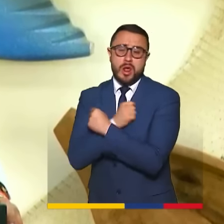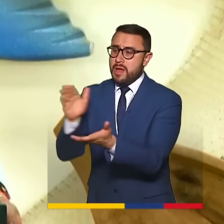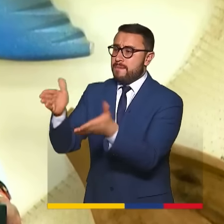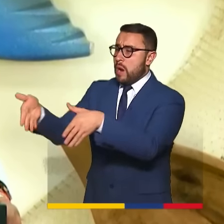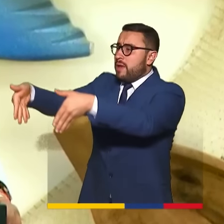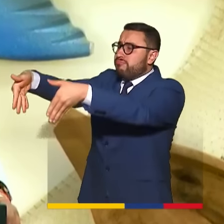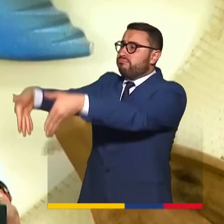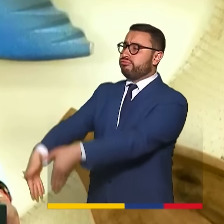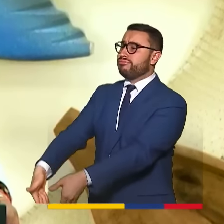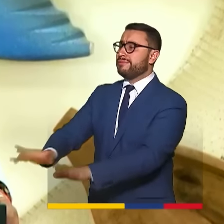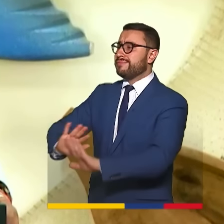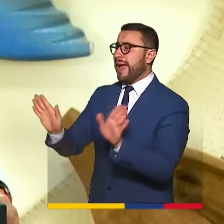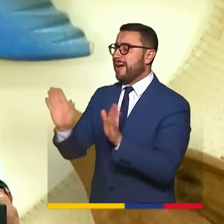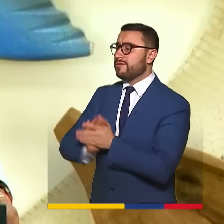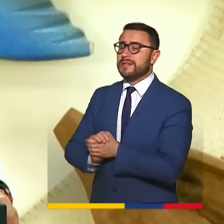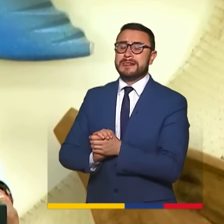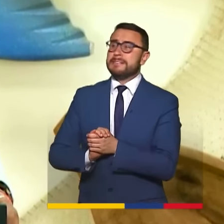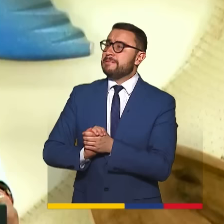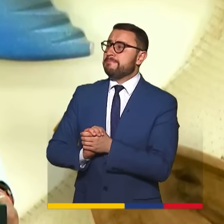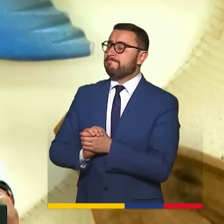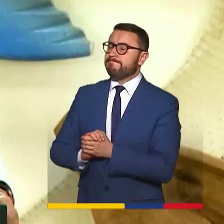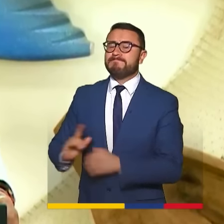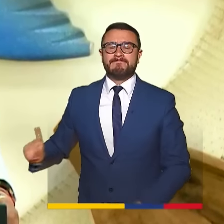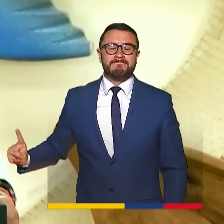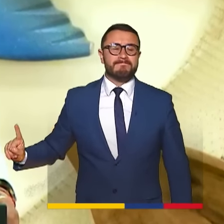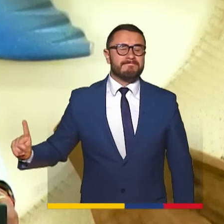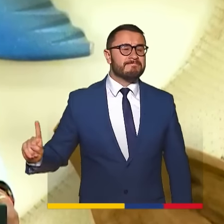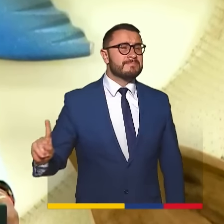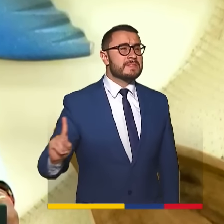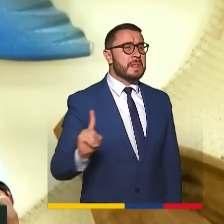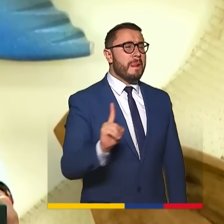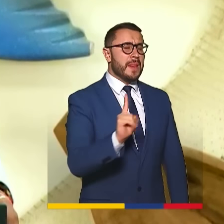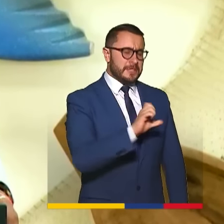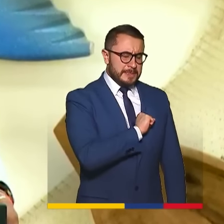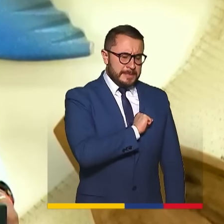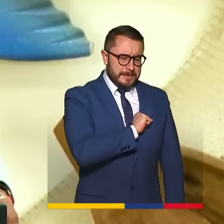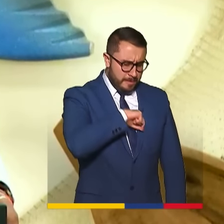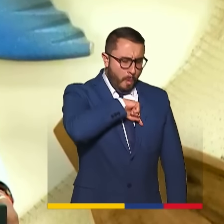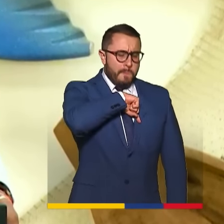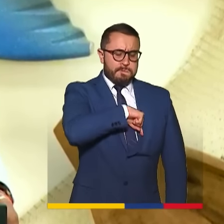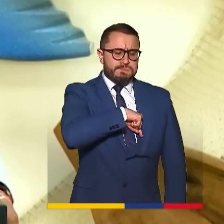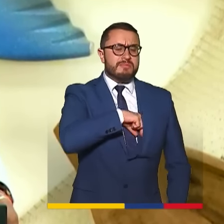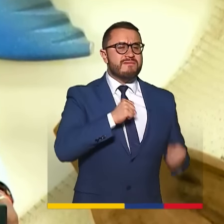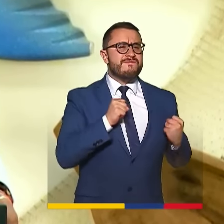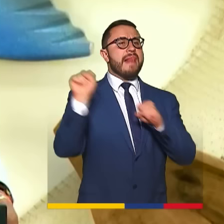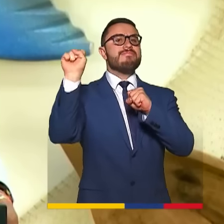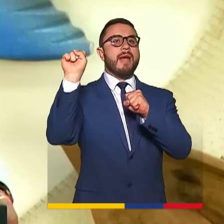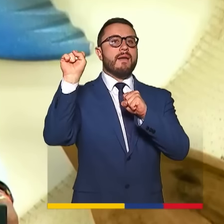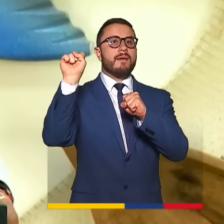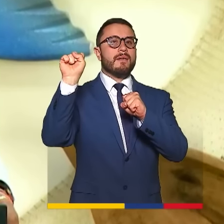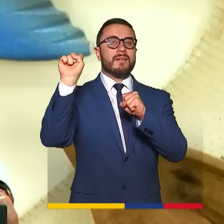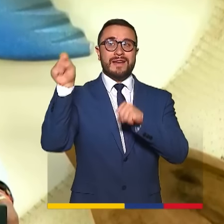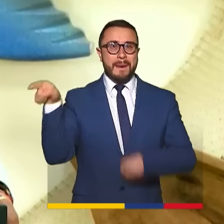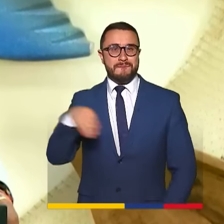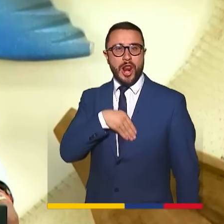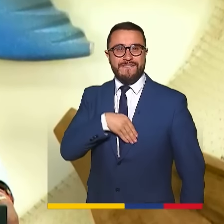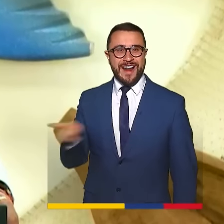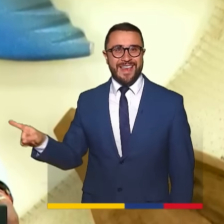alejado de él ya, triste, pero rebelde, llegó por estas